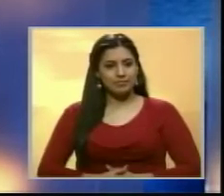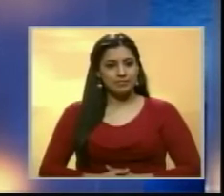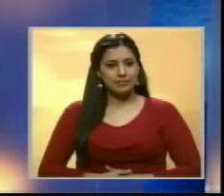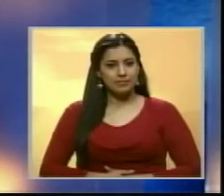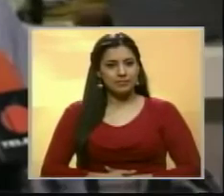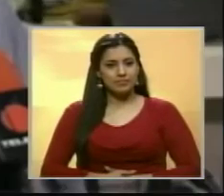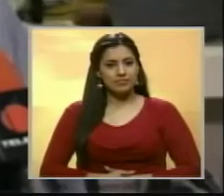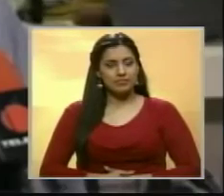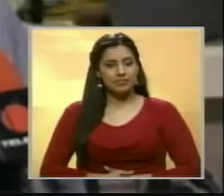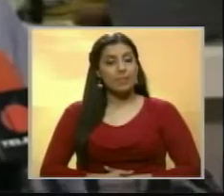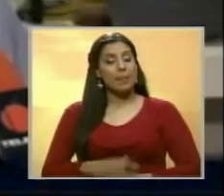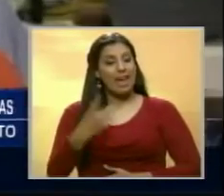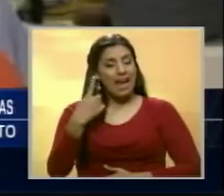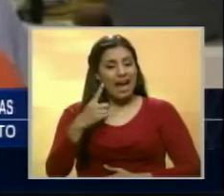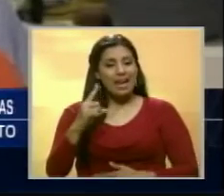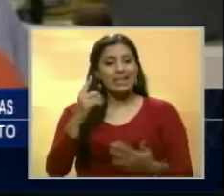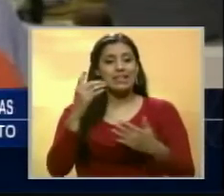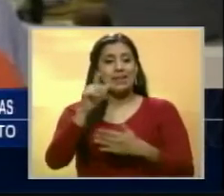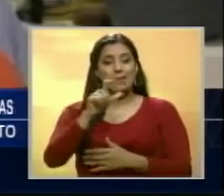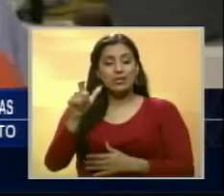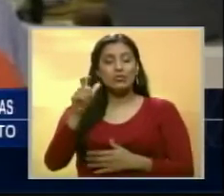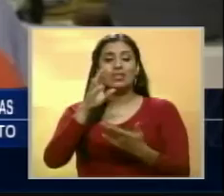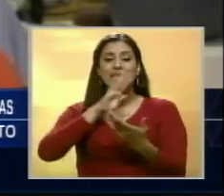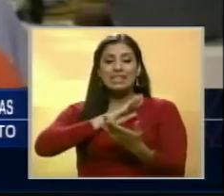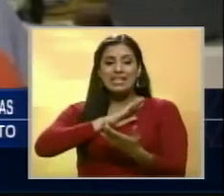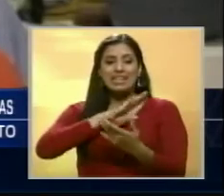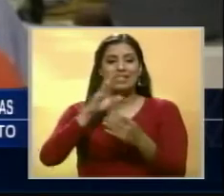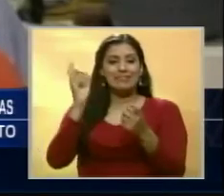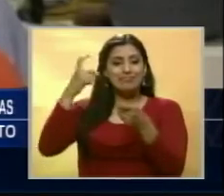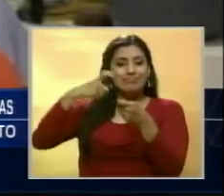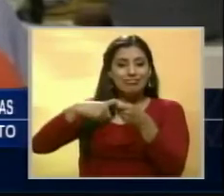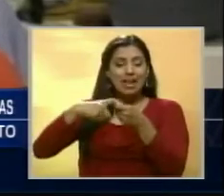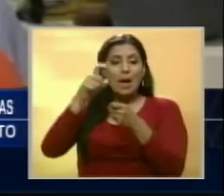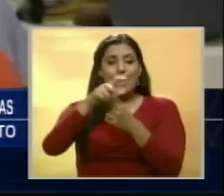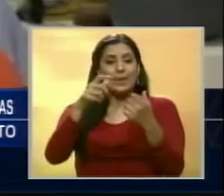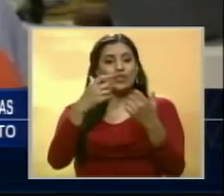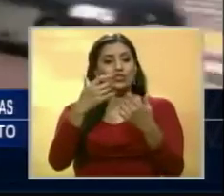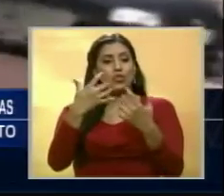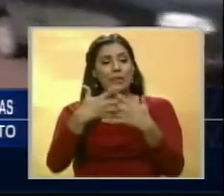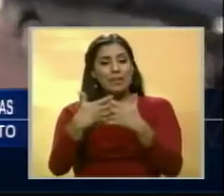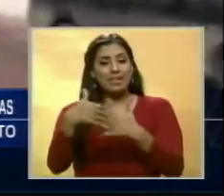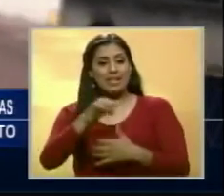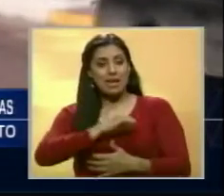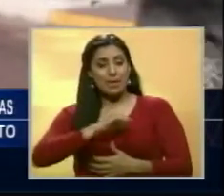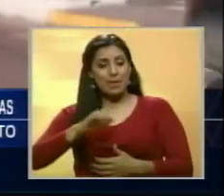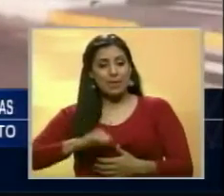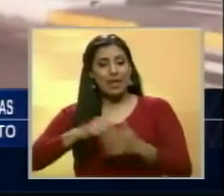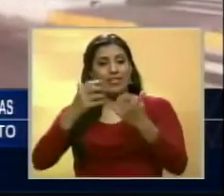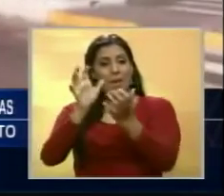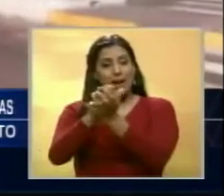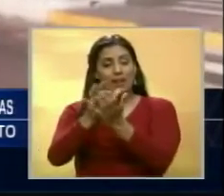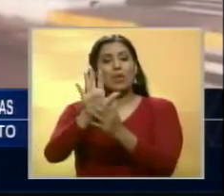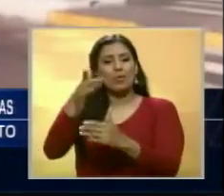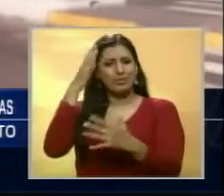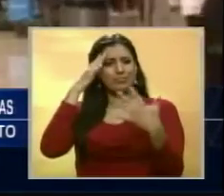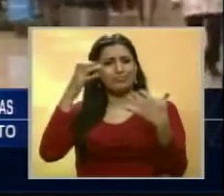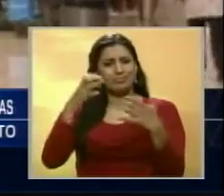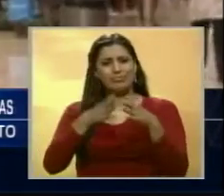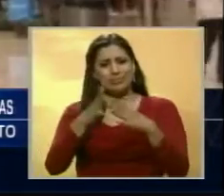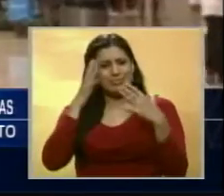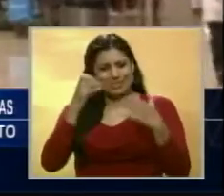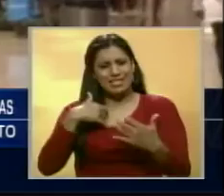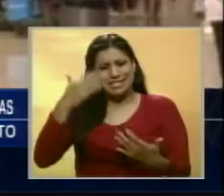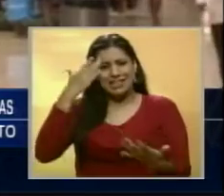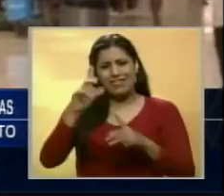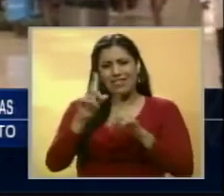información. El gremio dice que esta ampliación debería incluir a empresarios insulares, ya que los mismos conocen los trámites aduaneros que